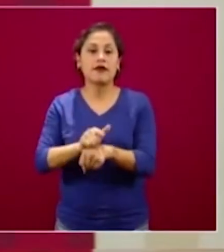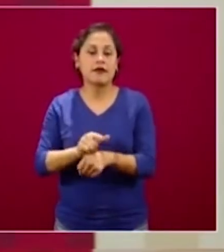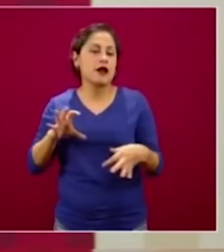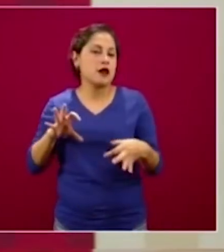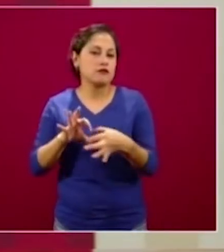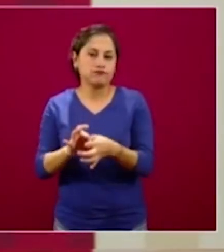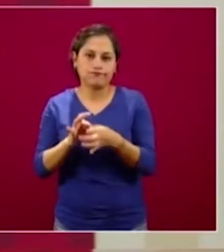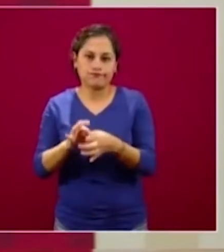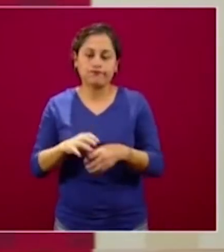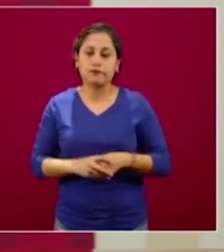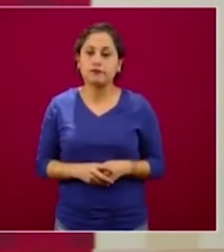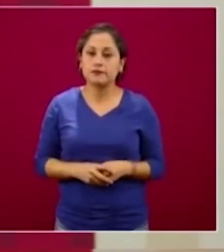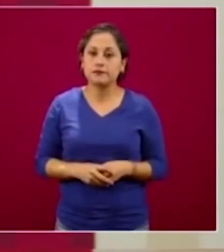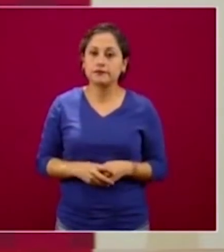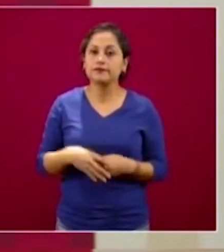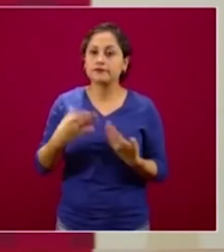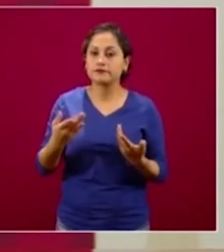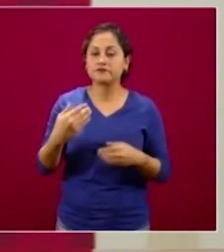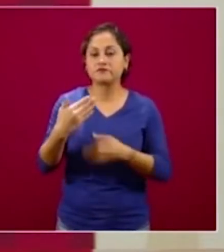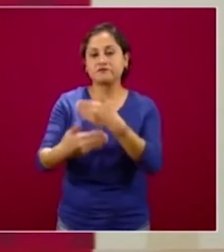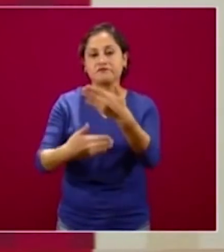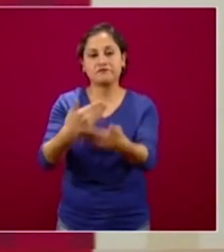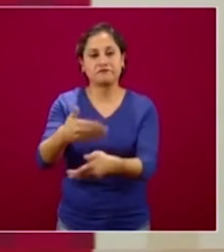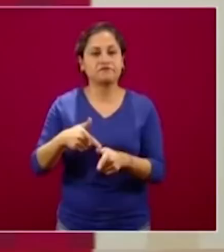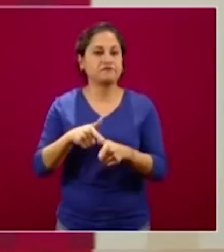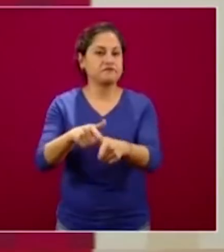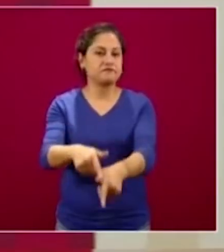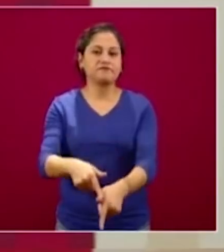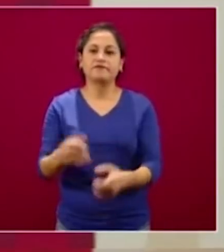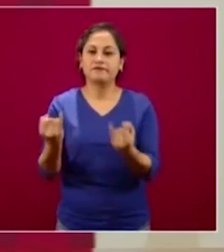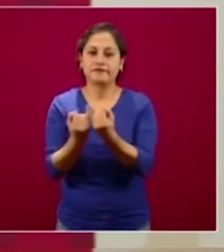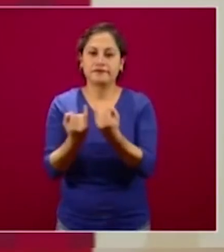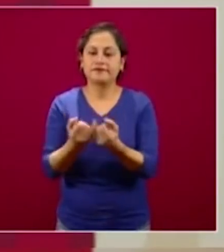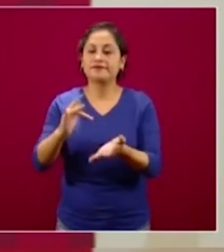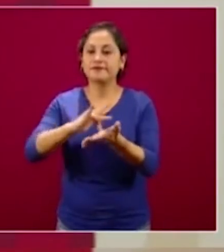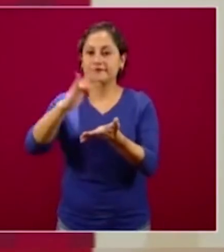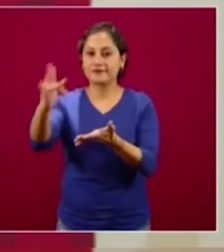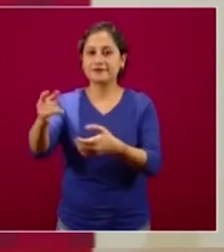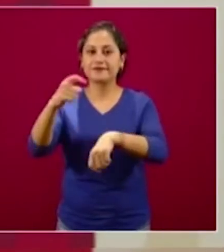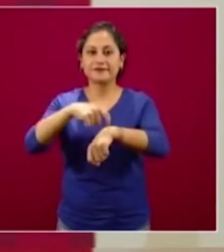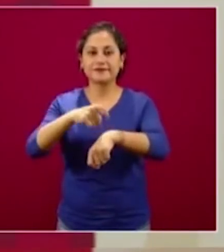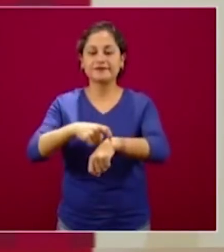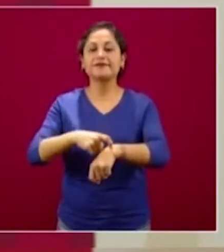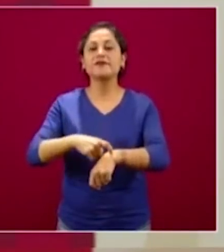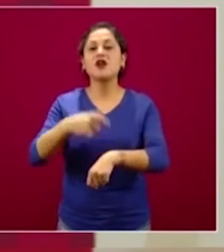siguientes semanas, meses y años. Muchas gracias. Aquí terminamos, son las